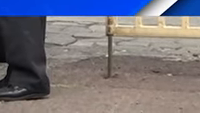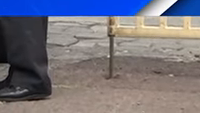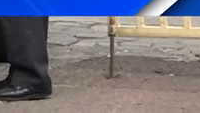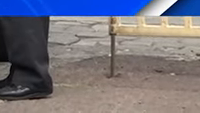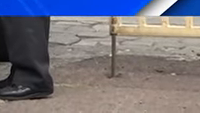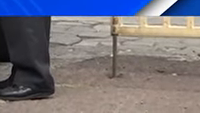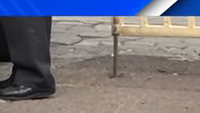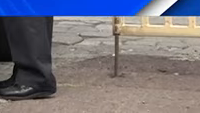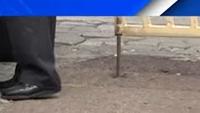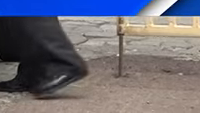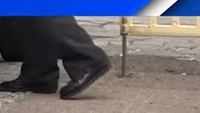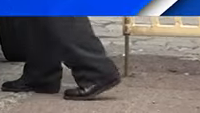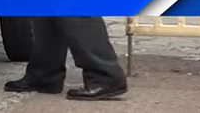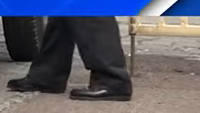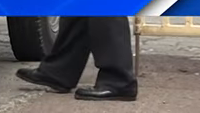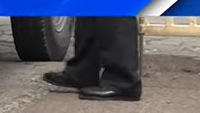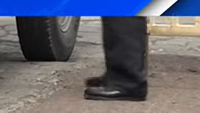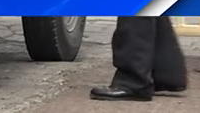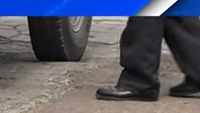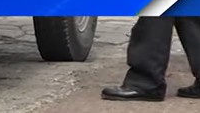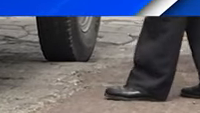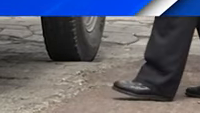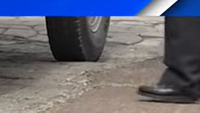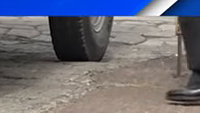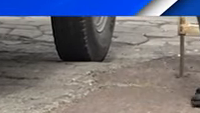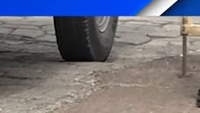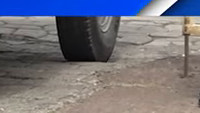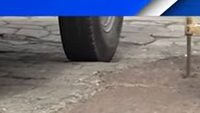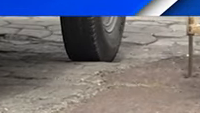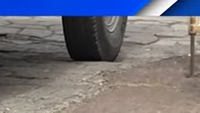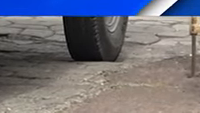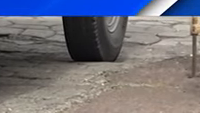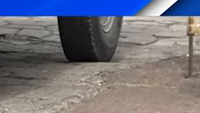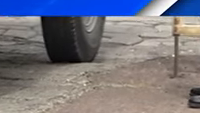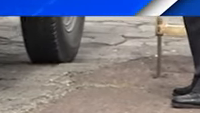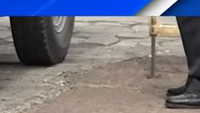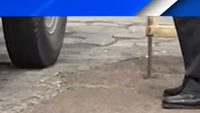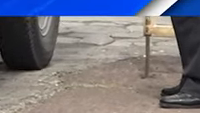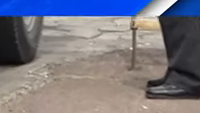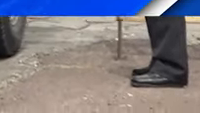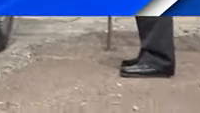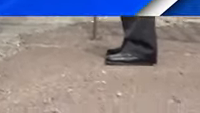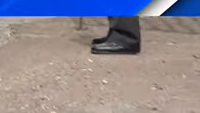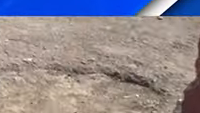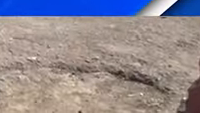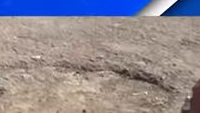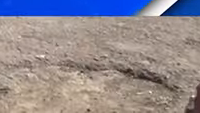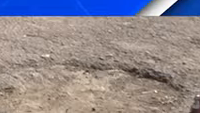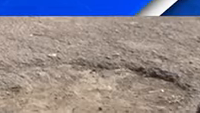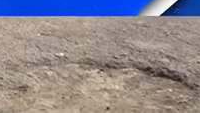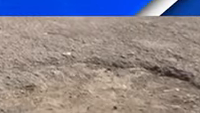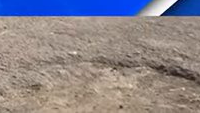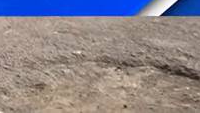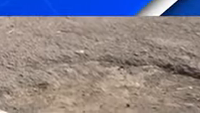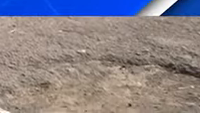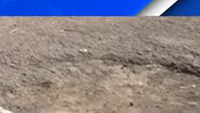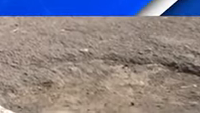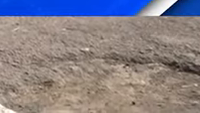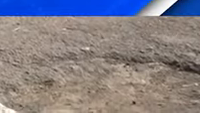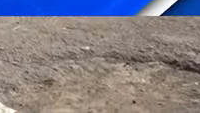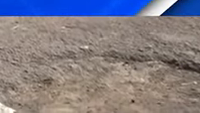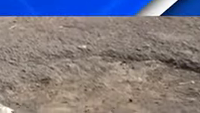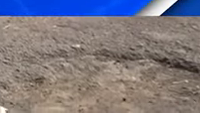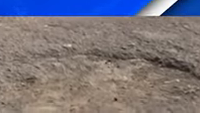Gobernación remitió informe por el cual se demuestra que la asociación llamada Cruz